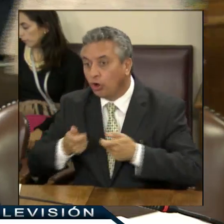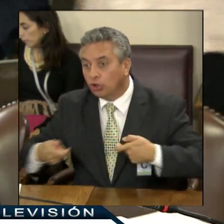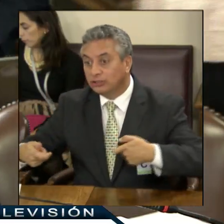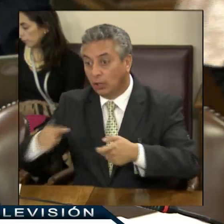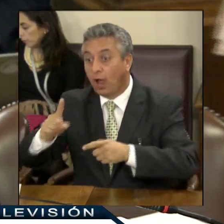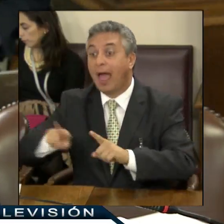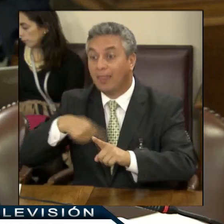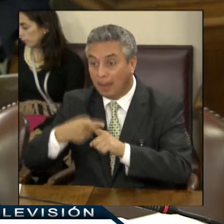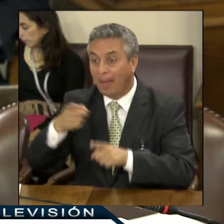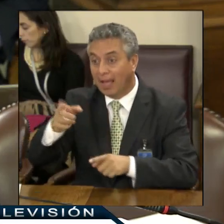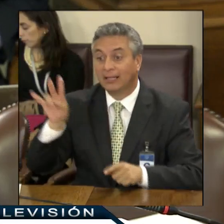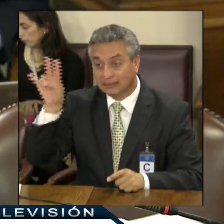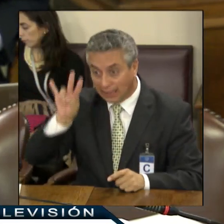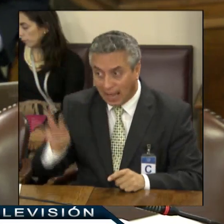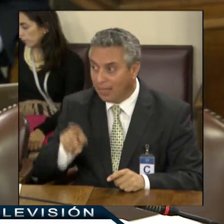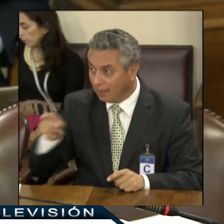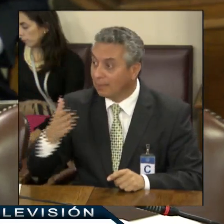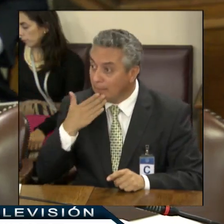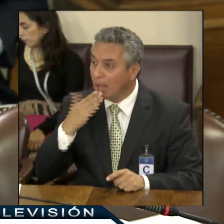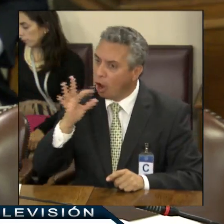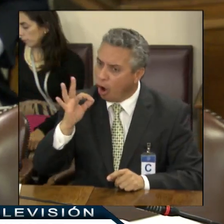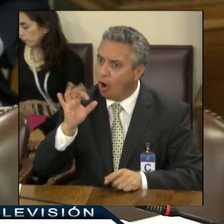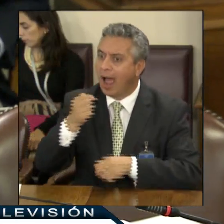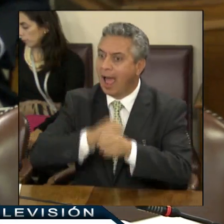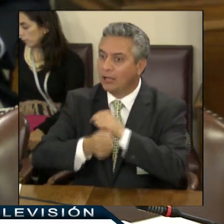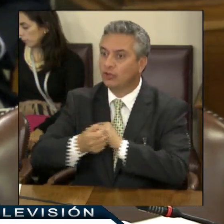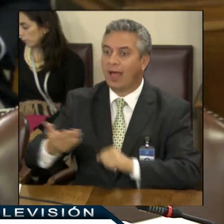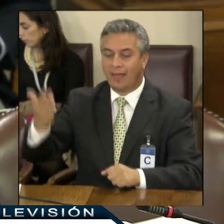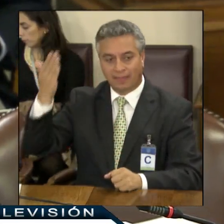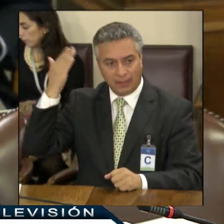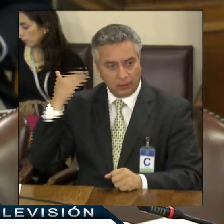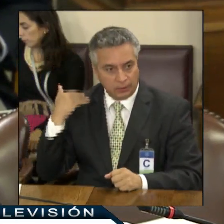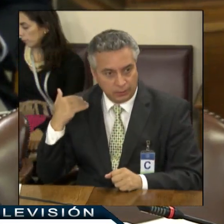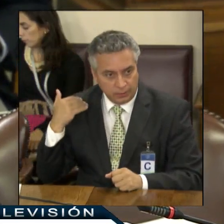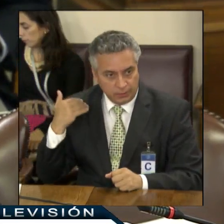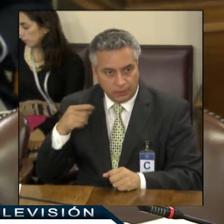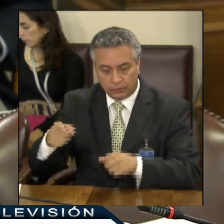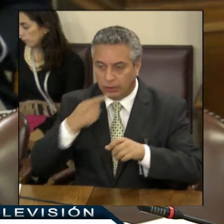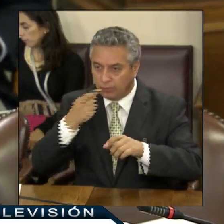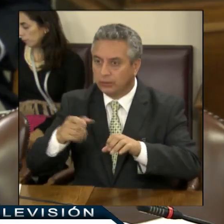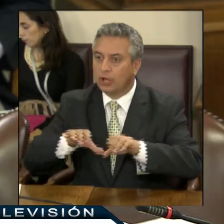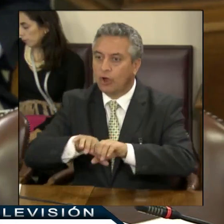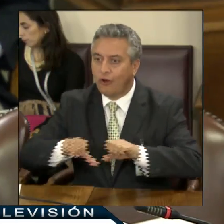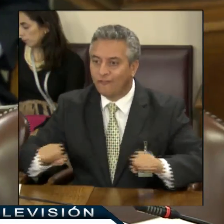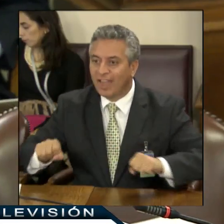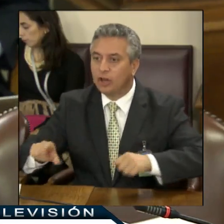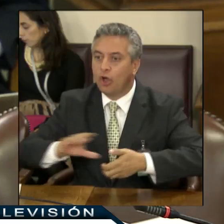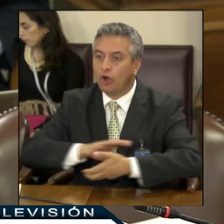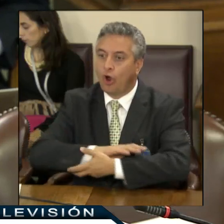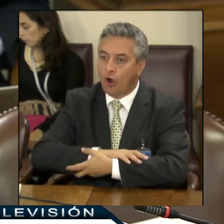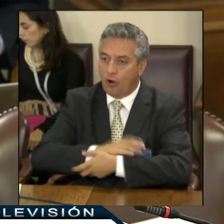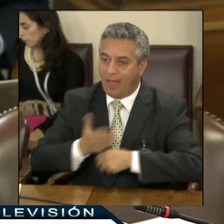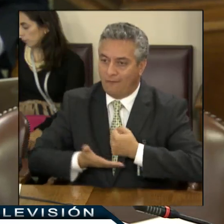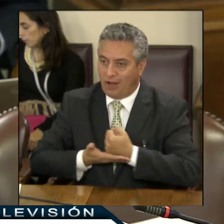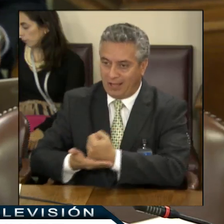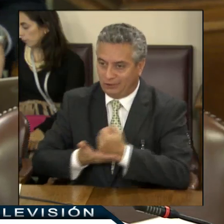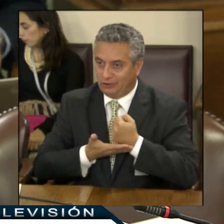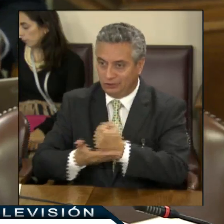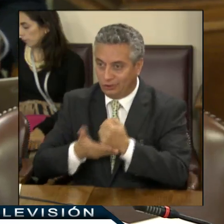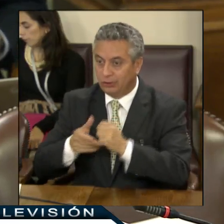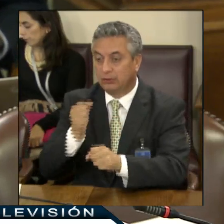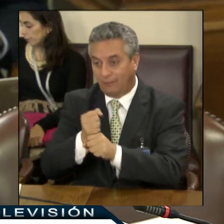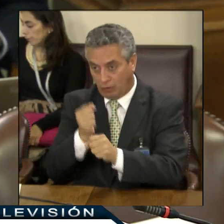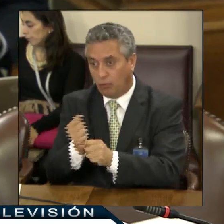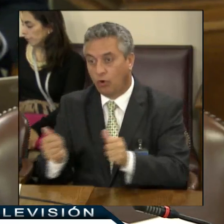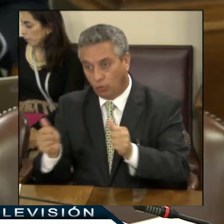senadis también en ese momento o el año anterior hizo una un convenio de colaboración y se trabajó en